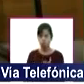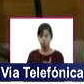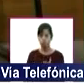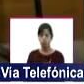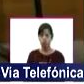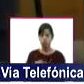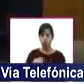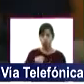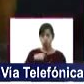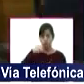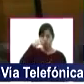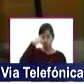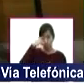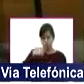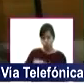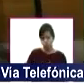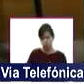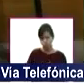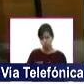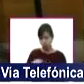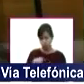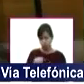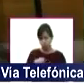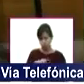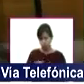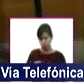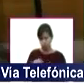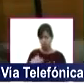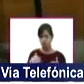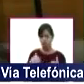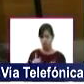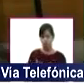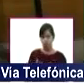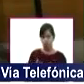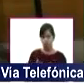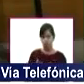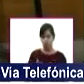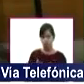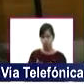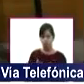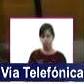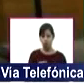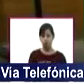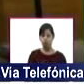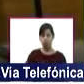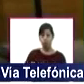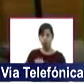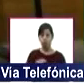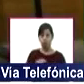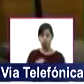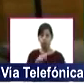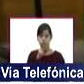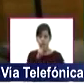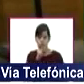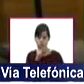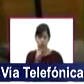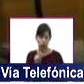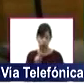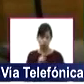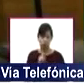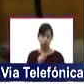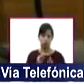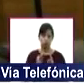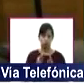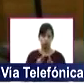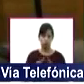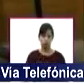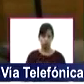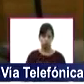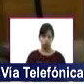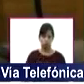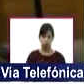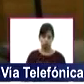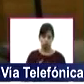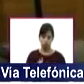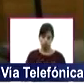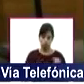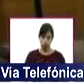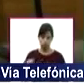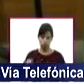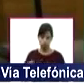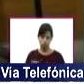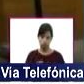dista mucho, por ejemplo, de la pregunta sobre confianza o aprobación en el